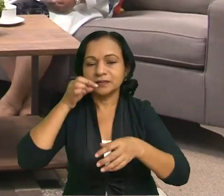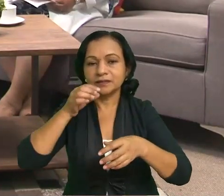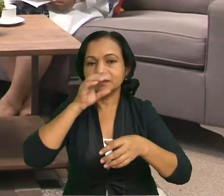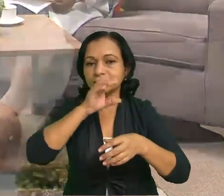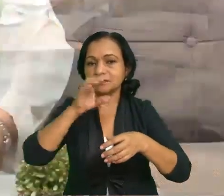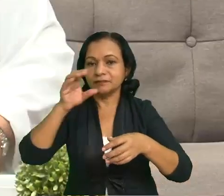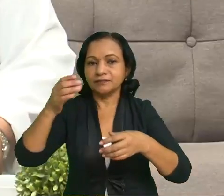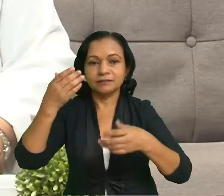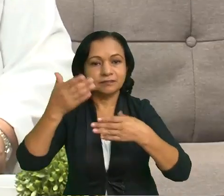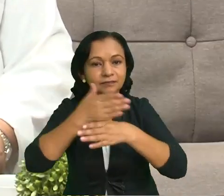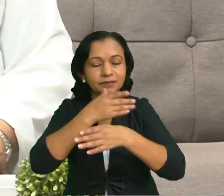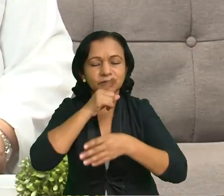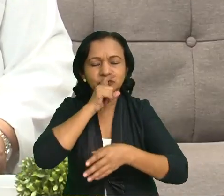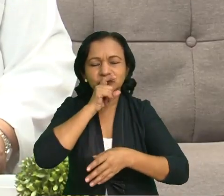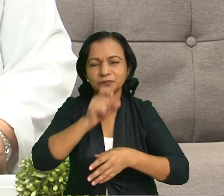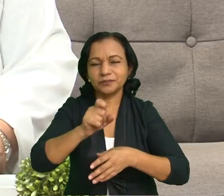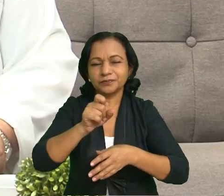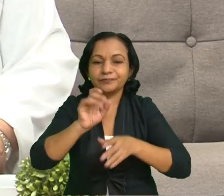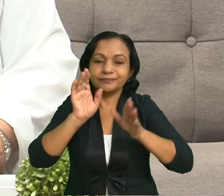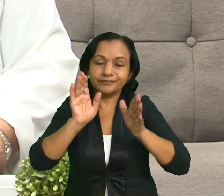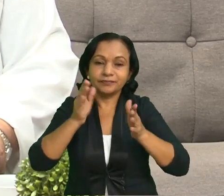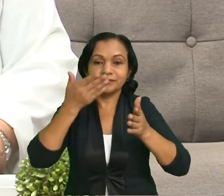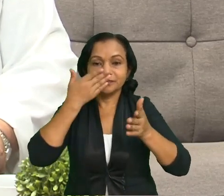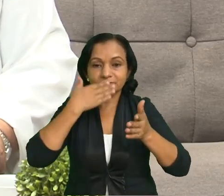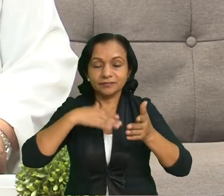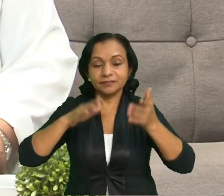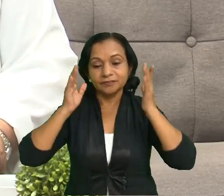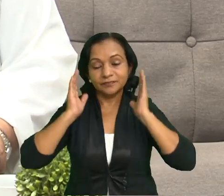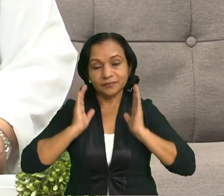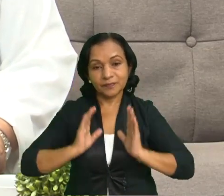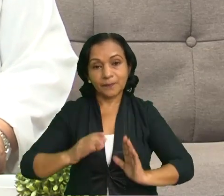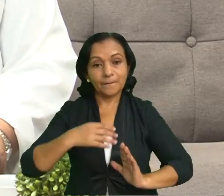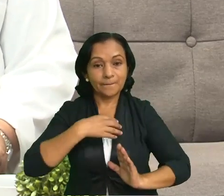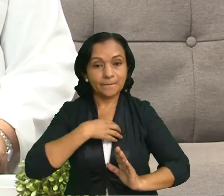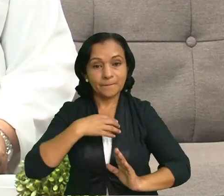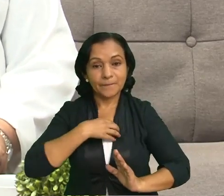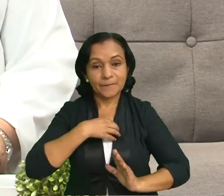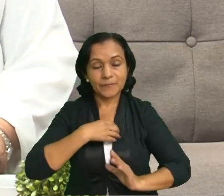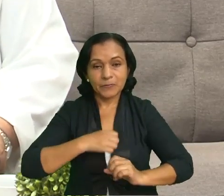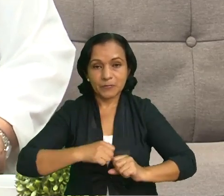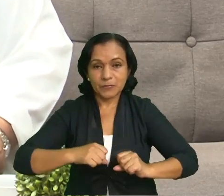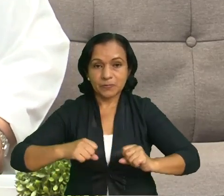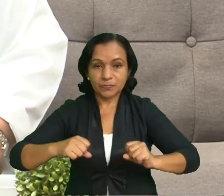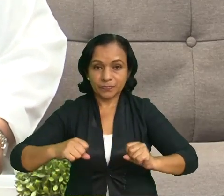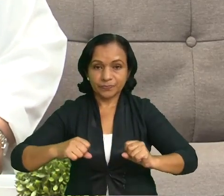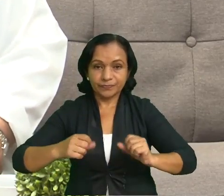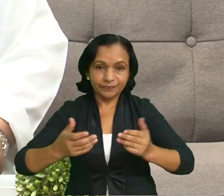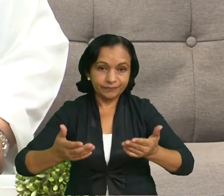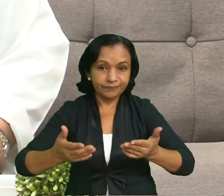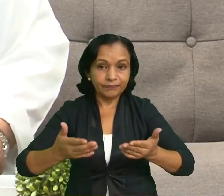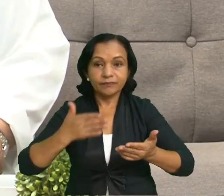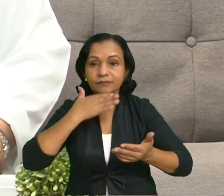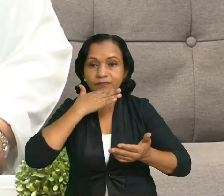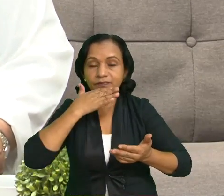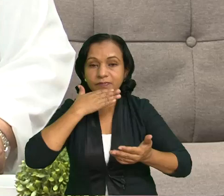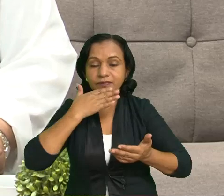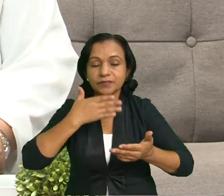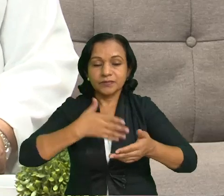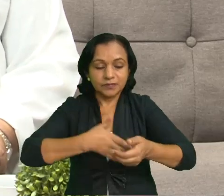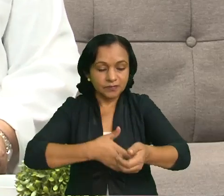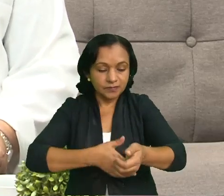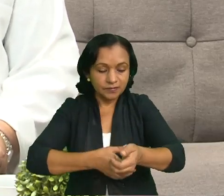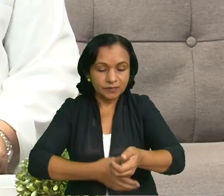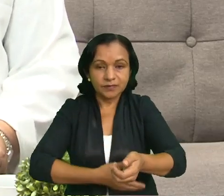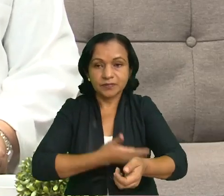que nos gustan pero que realmente al final tienen consecuencias difíciles porque un gordito tiene más consecuencias para su presión